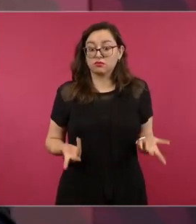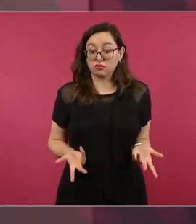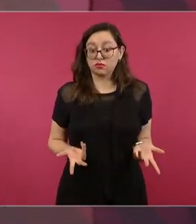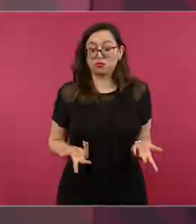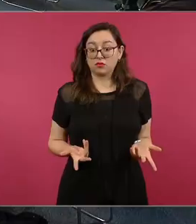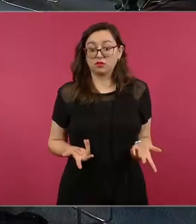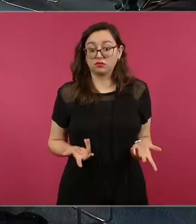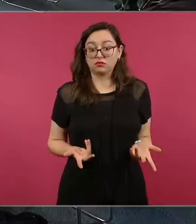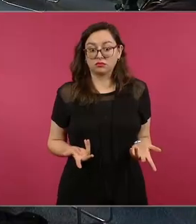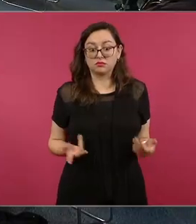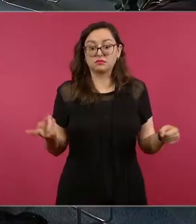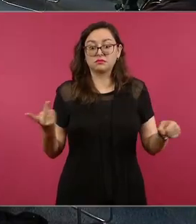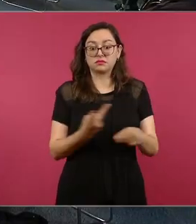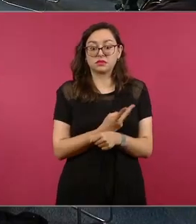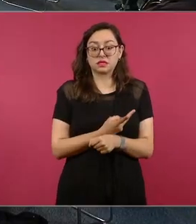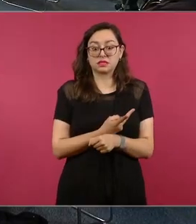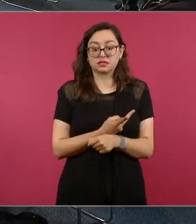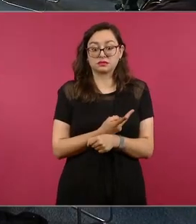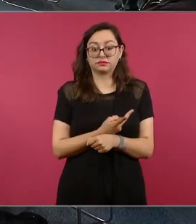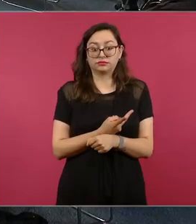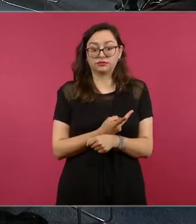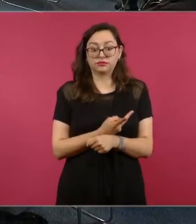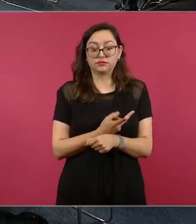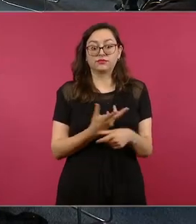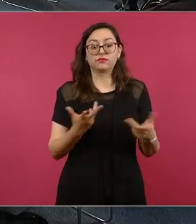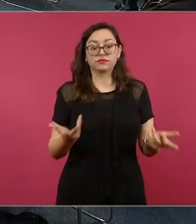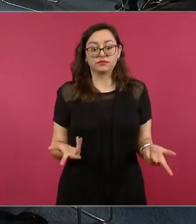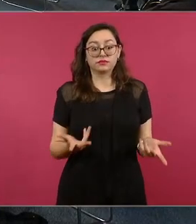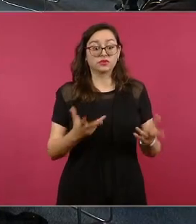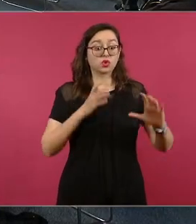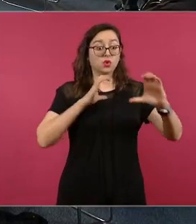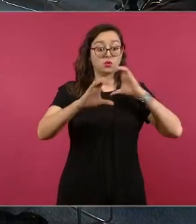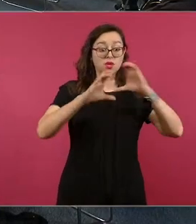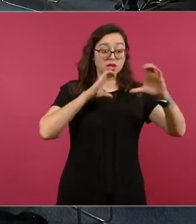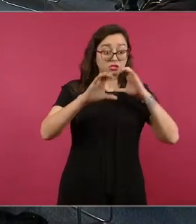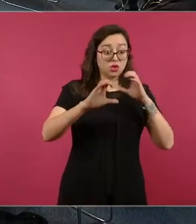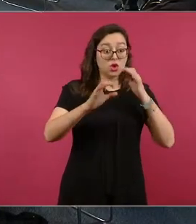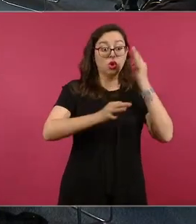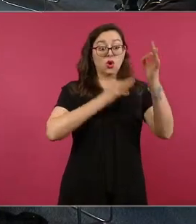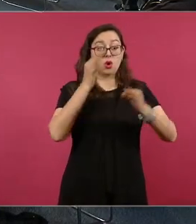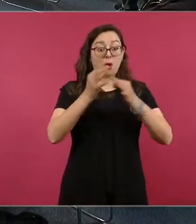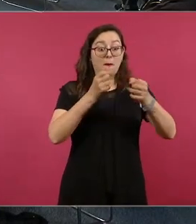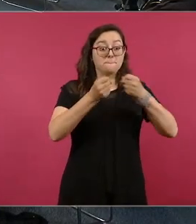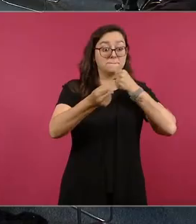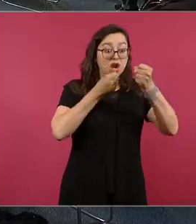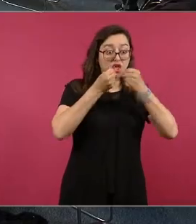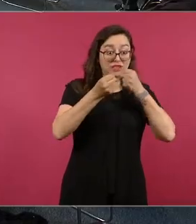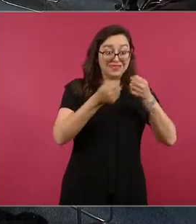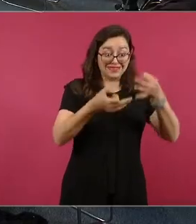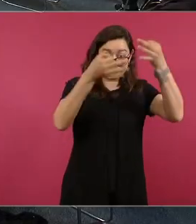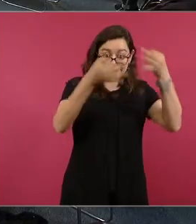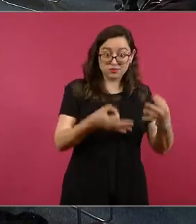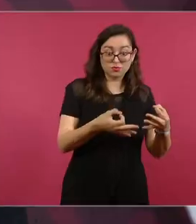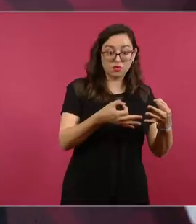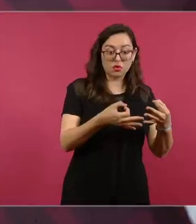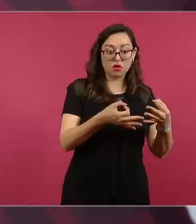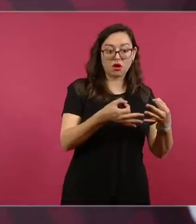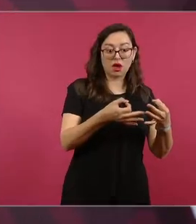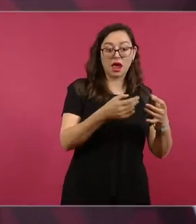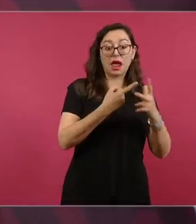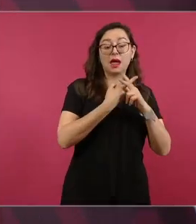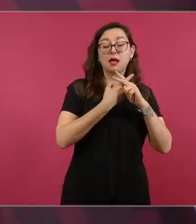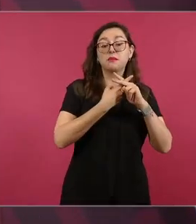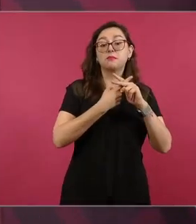toda la parte del aparato de comunicación con otro tipo de contratos